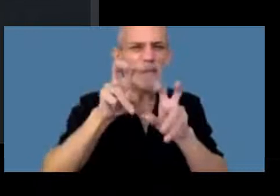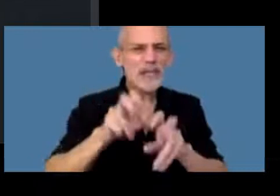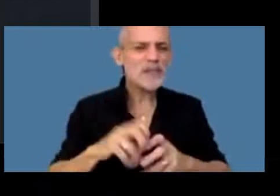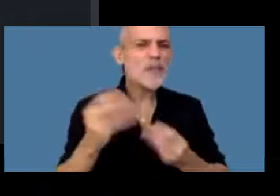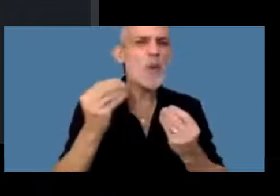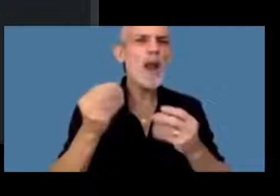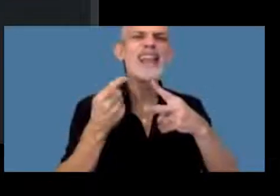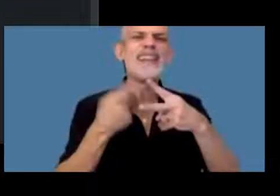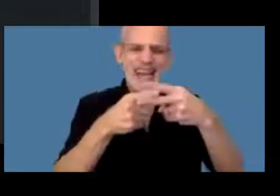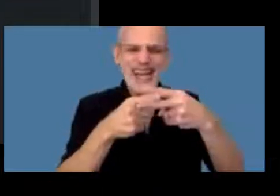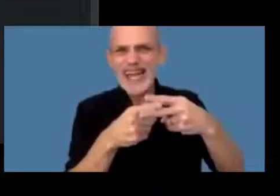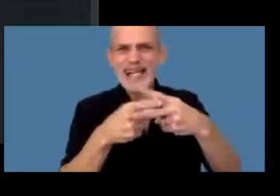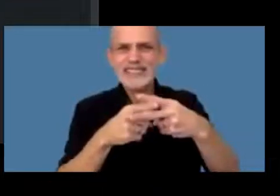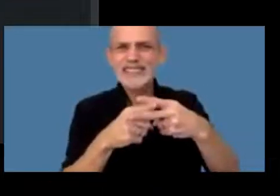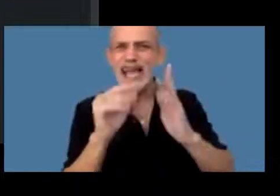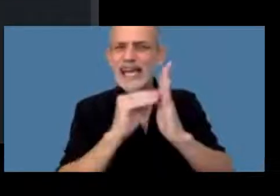técnicas.